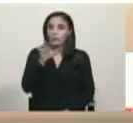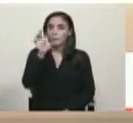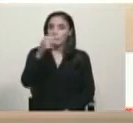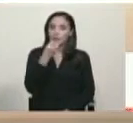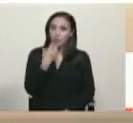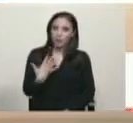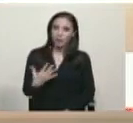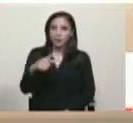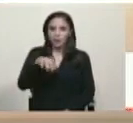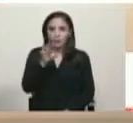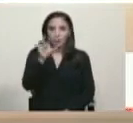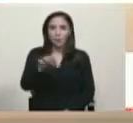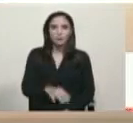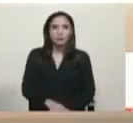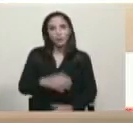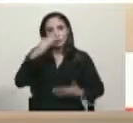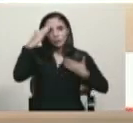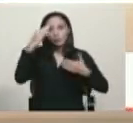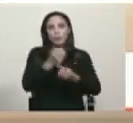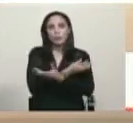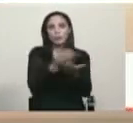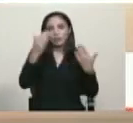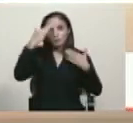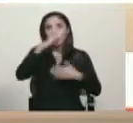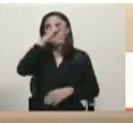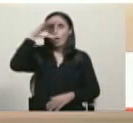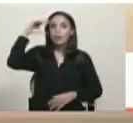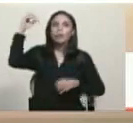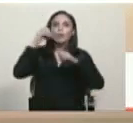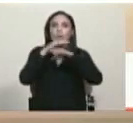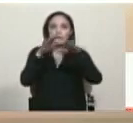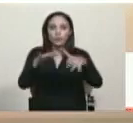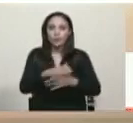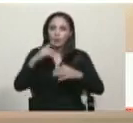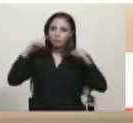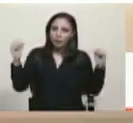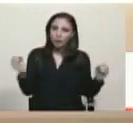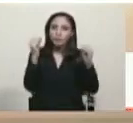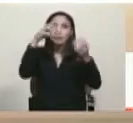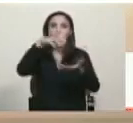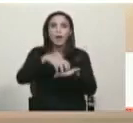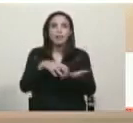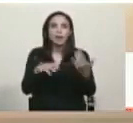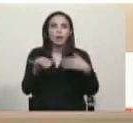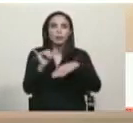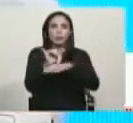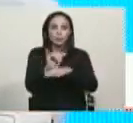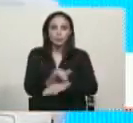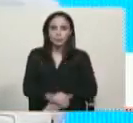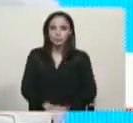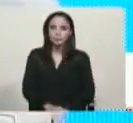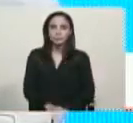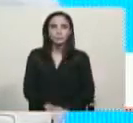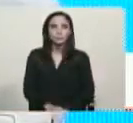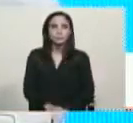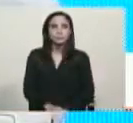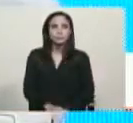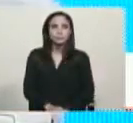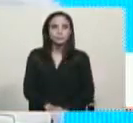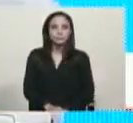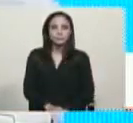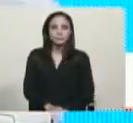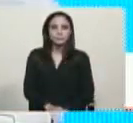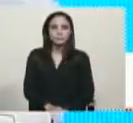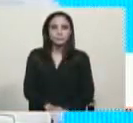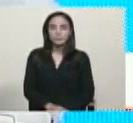hermosa que tiene Venezuela. Saludo, Cumaná. Que Dios te bendiga, Cumaná. Que viva el Estado Sucre. ¡Que viva! Bueno,